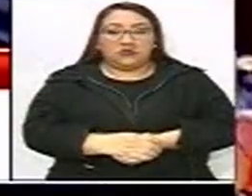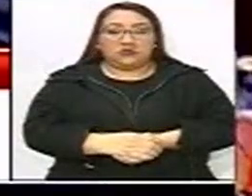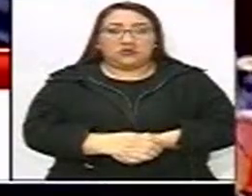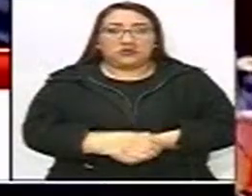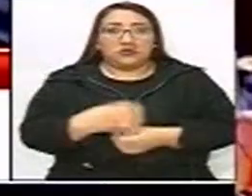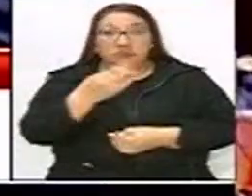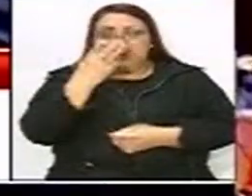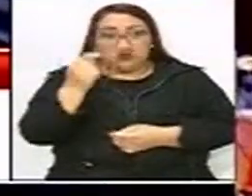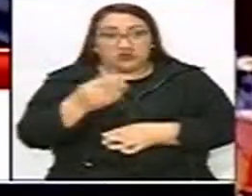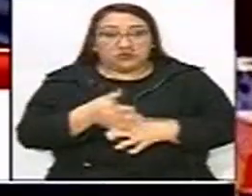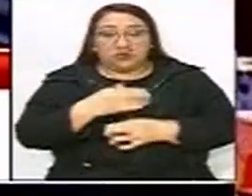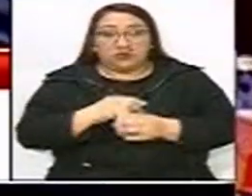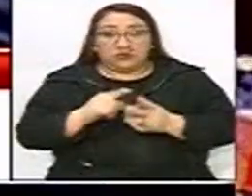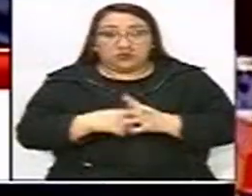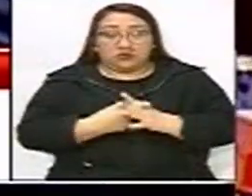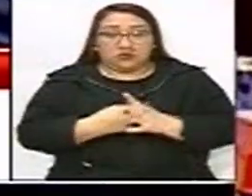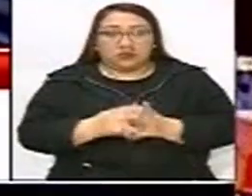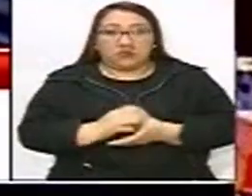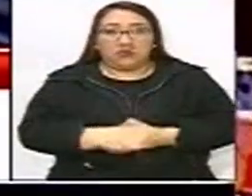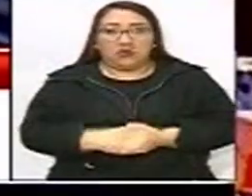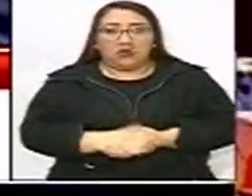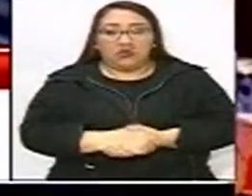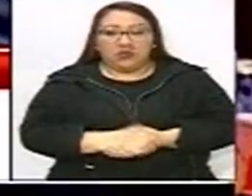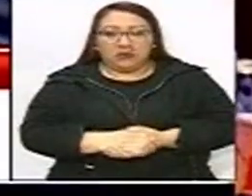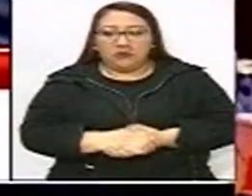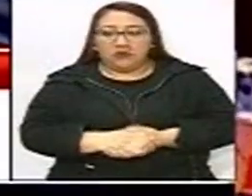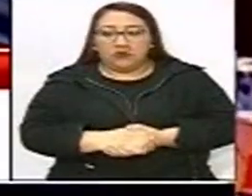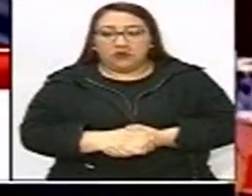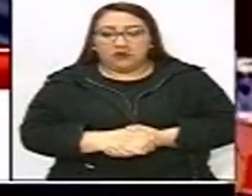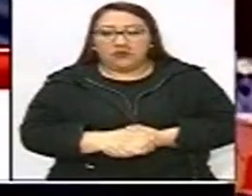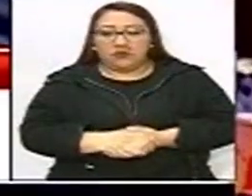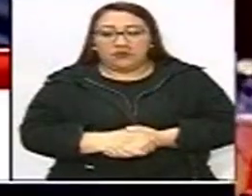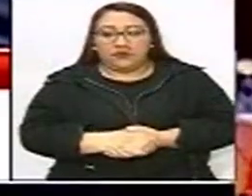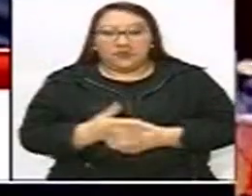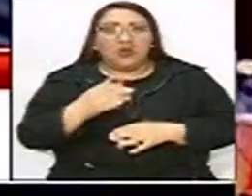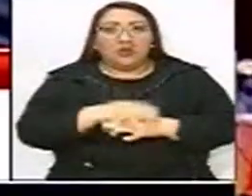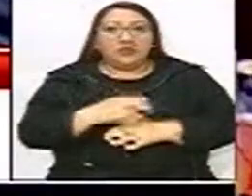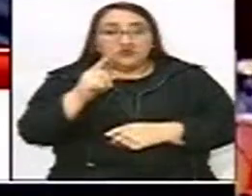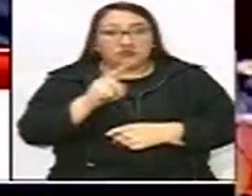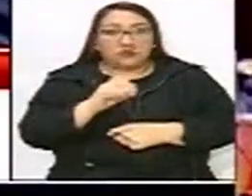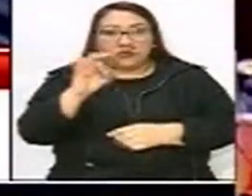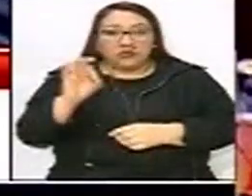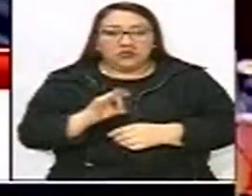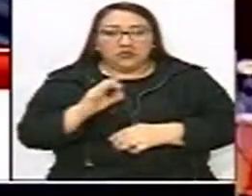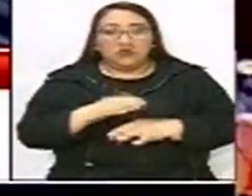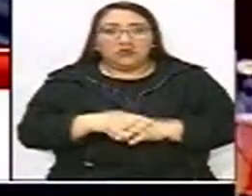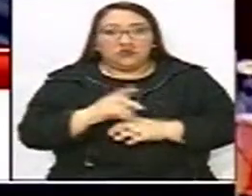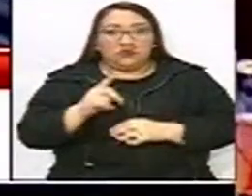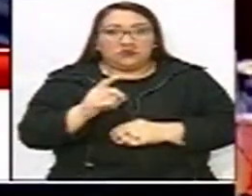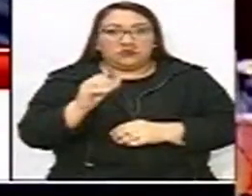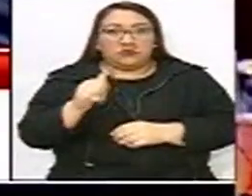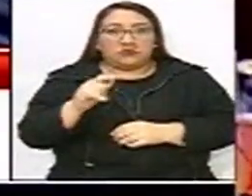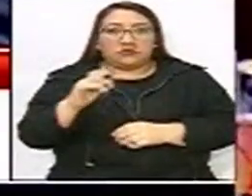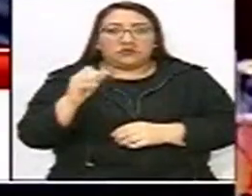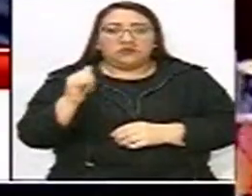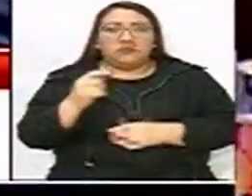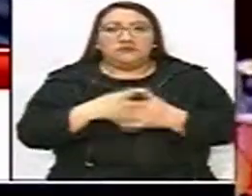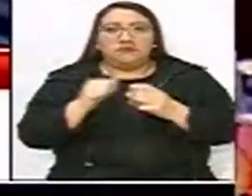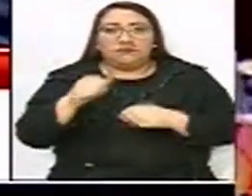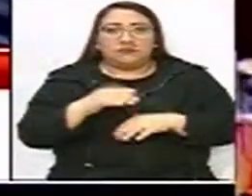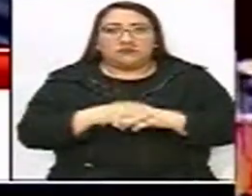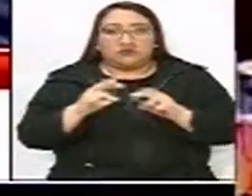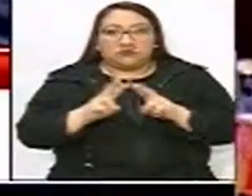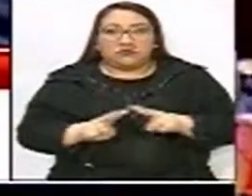está recién iniciándose y entonces tiene que ver sobre las tarifas, sobre una acta que hay, sobre